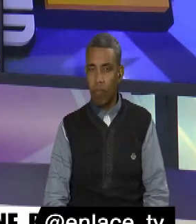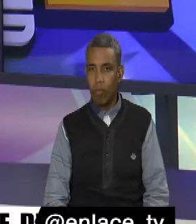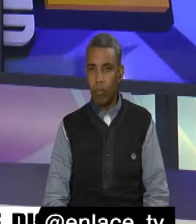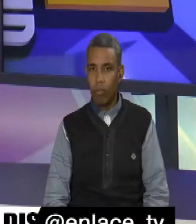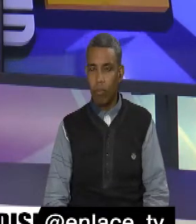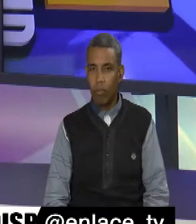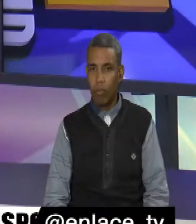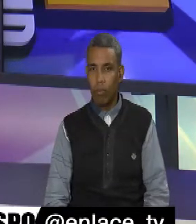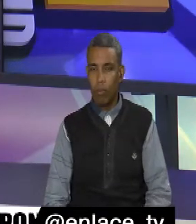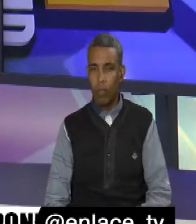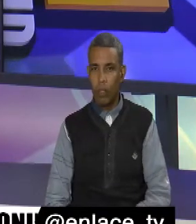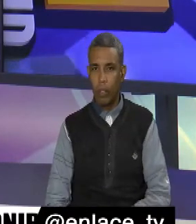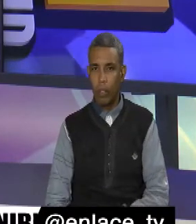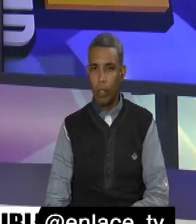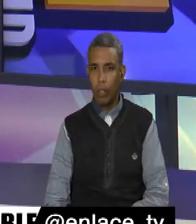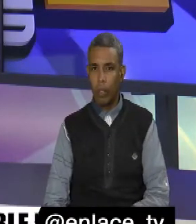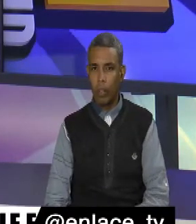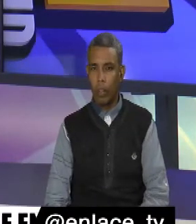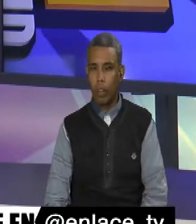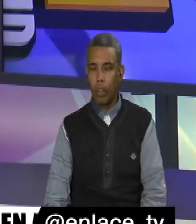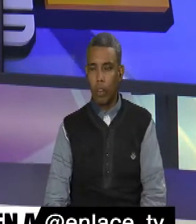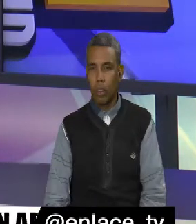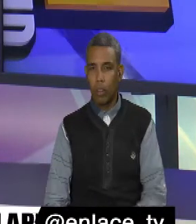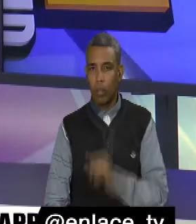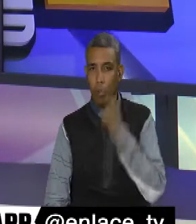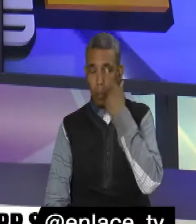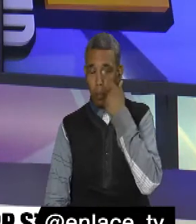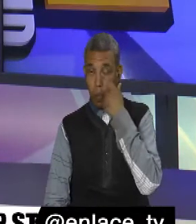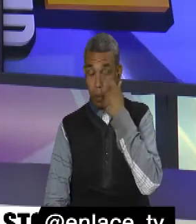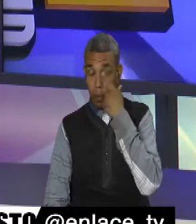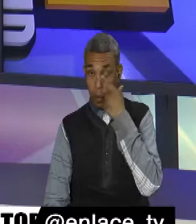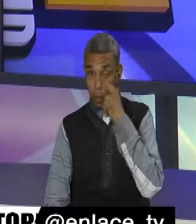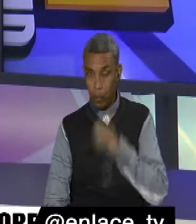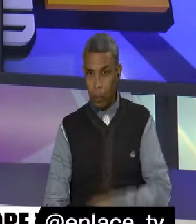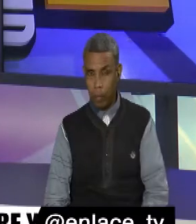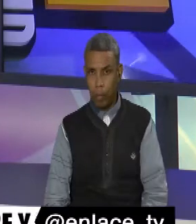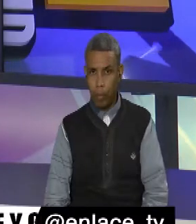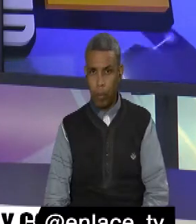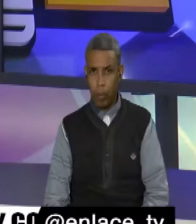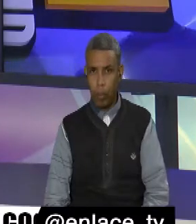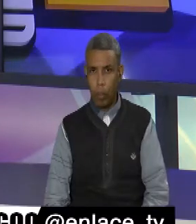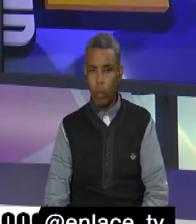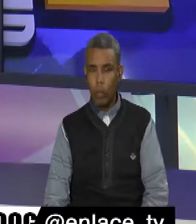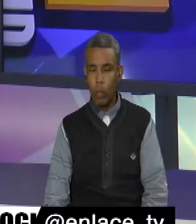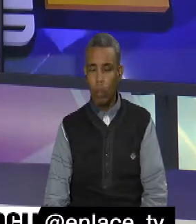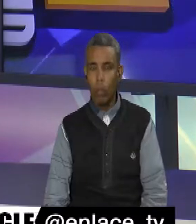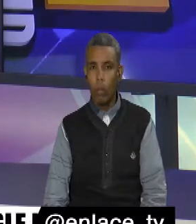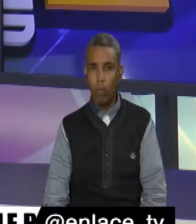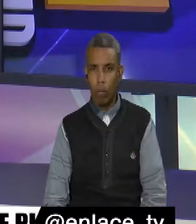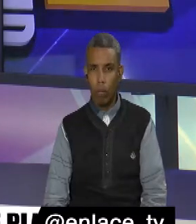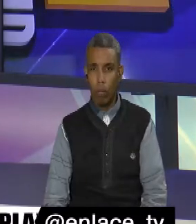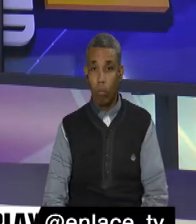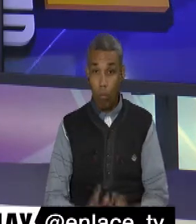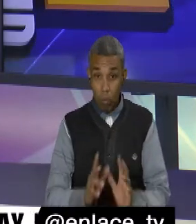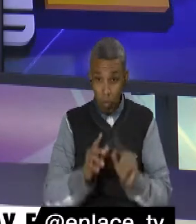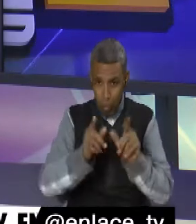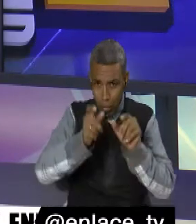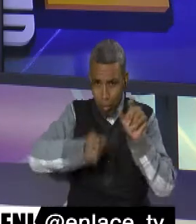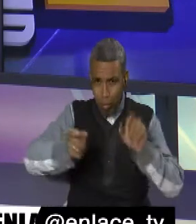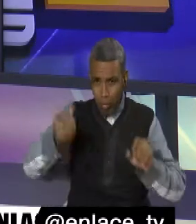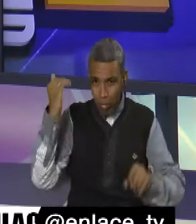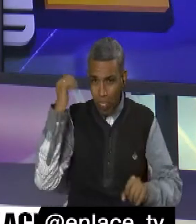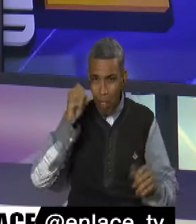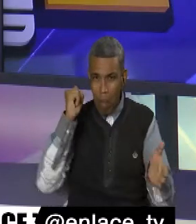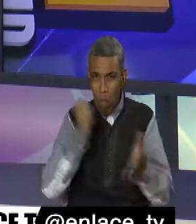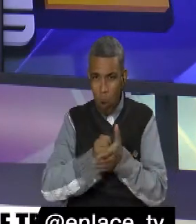trágico accidente se encuentran en la clínica Magdalena en estado crítico. Una tercera persona que está grave fue remitida en las últimas horas a la ciudad